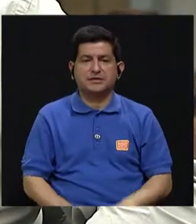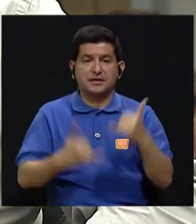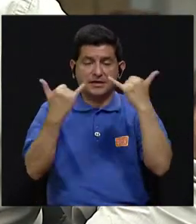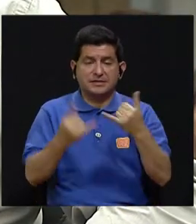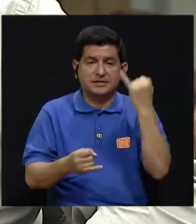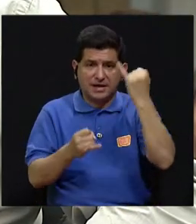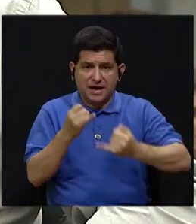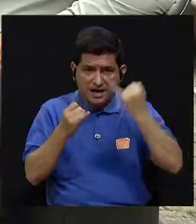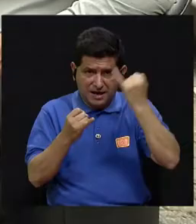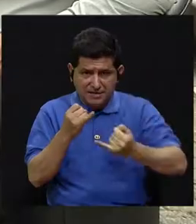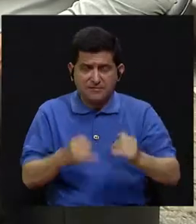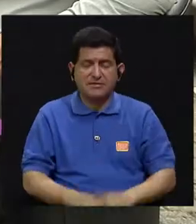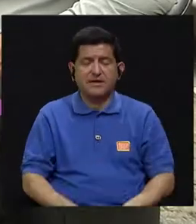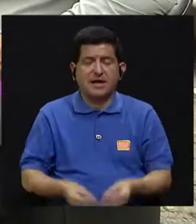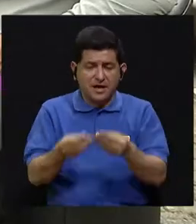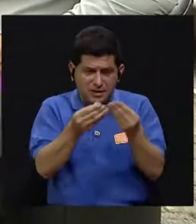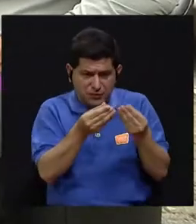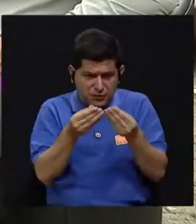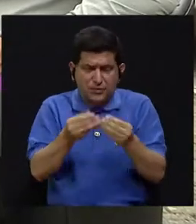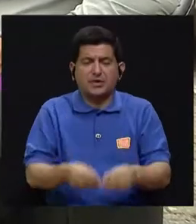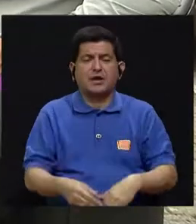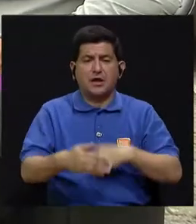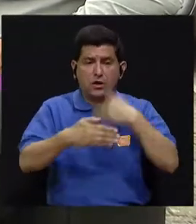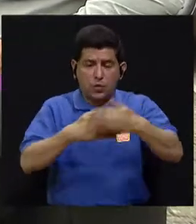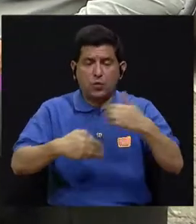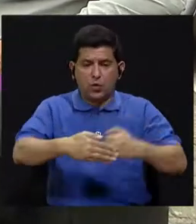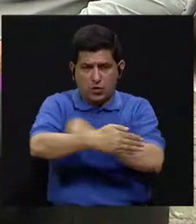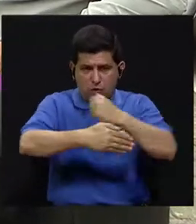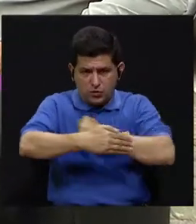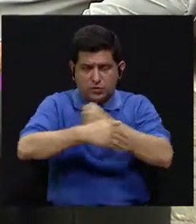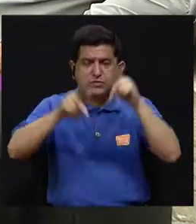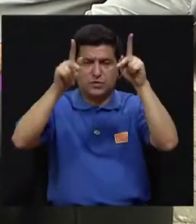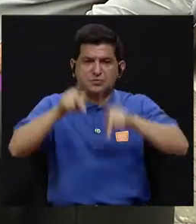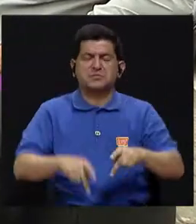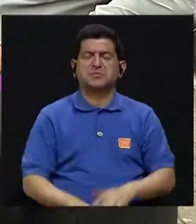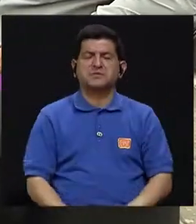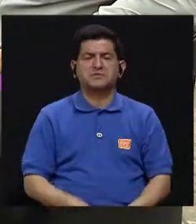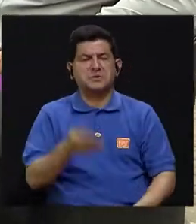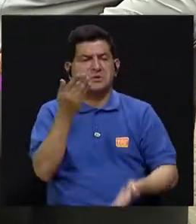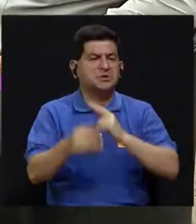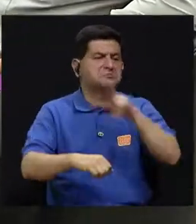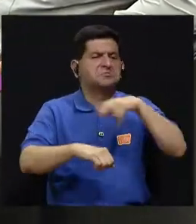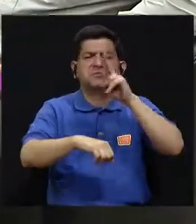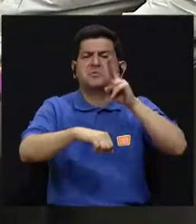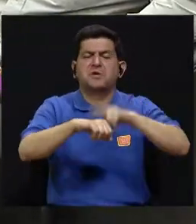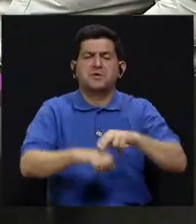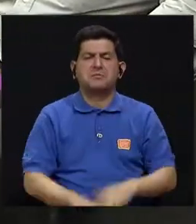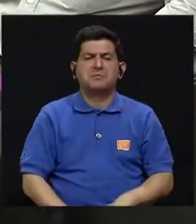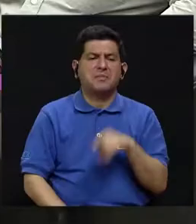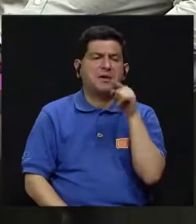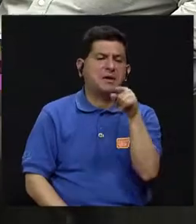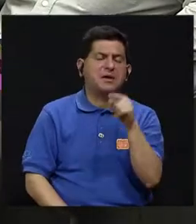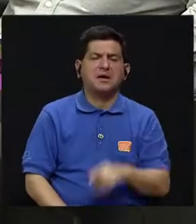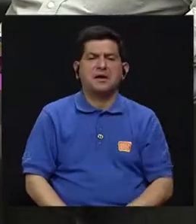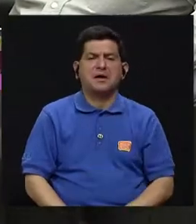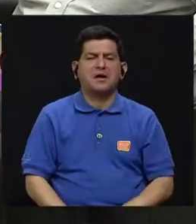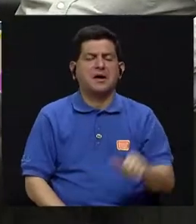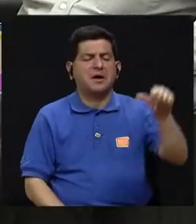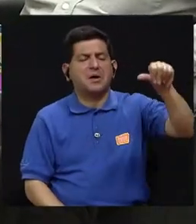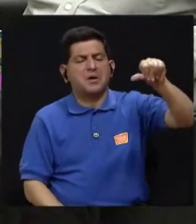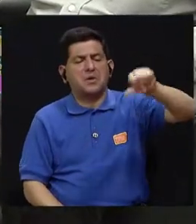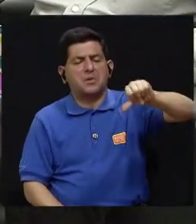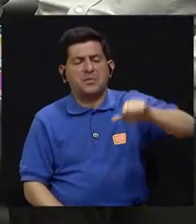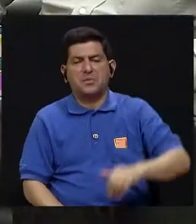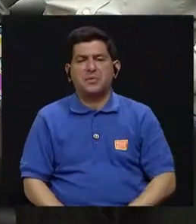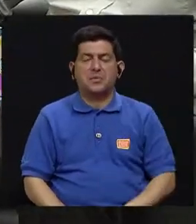propiamente de cocinar los alimentos, ¿verdad? La gente normalmente tiende a drenar el aceite de